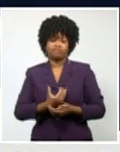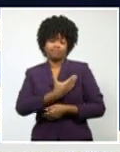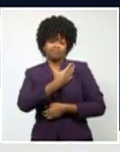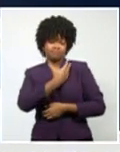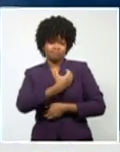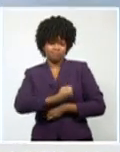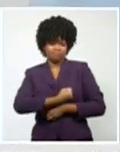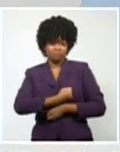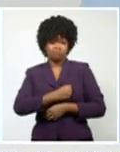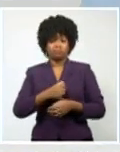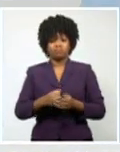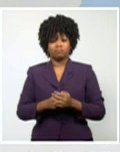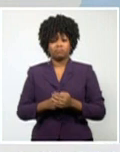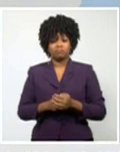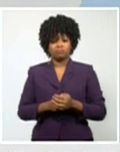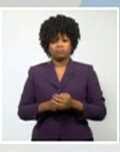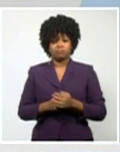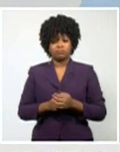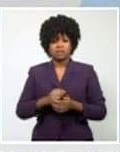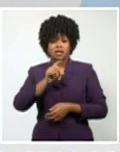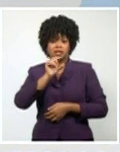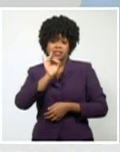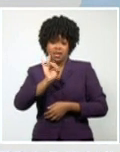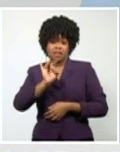se acumulan 79 fallecidos.